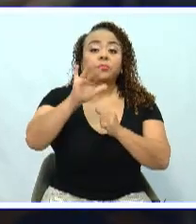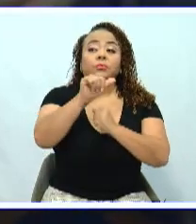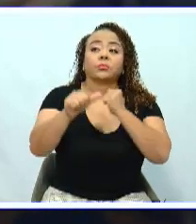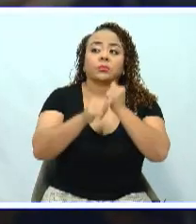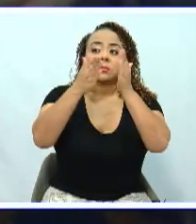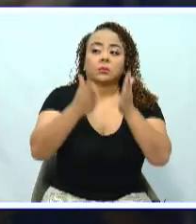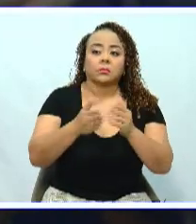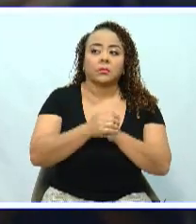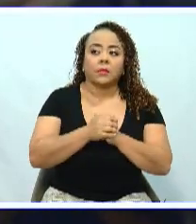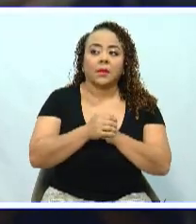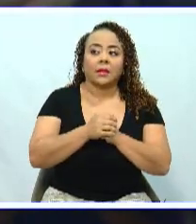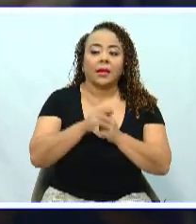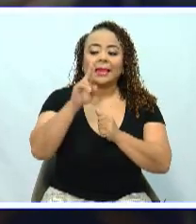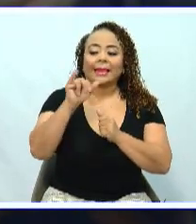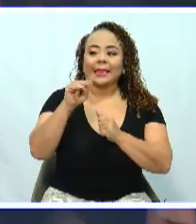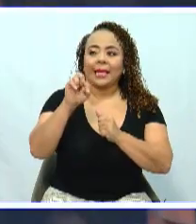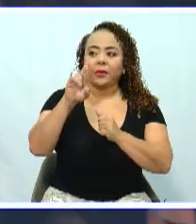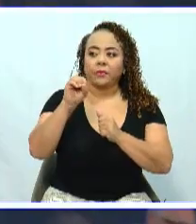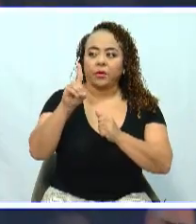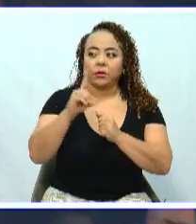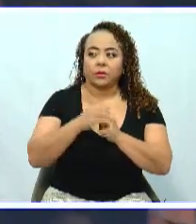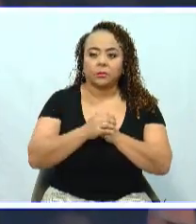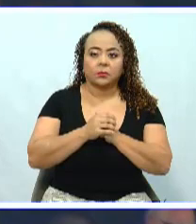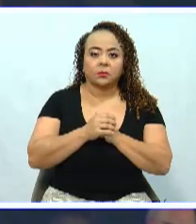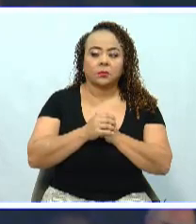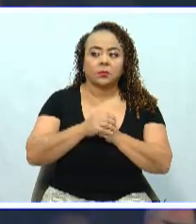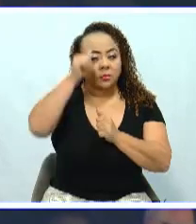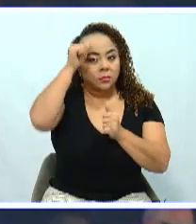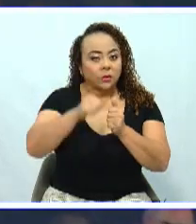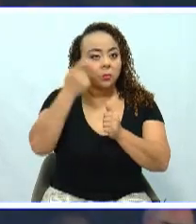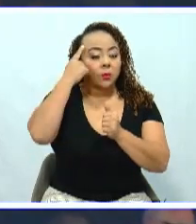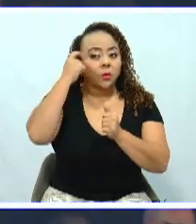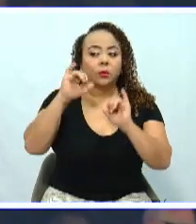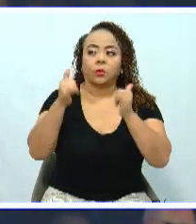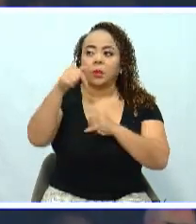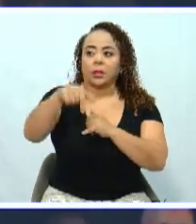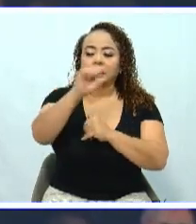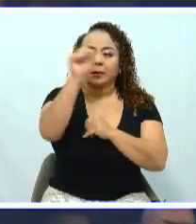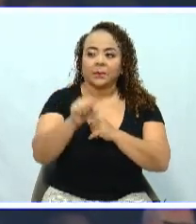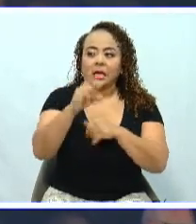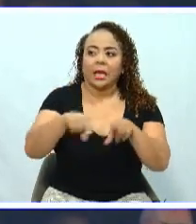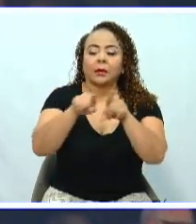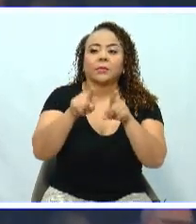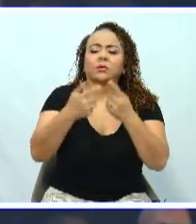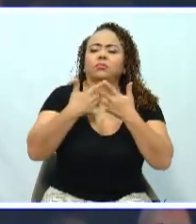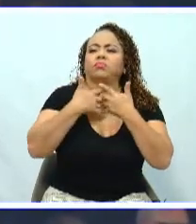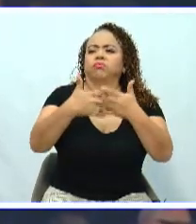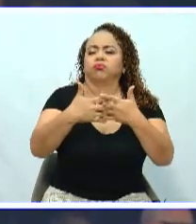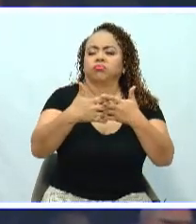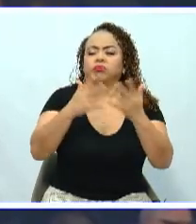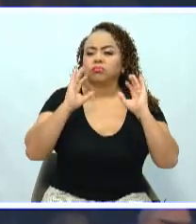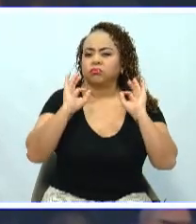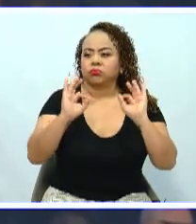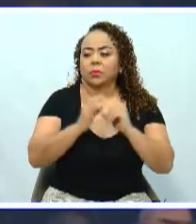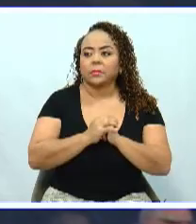era nimrod Medina nimrod Medina que lo recordarán porque hubo aquí en esa prisa además fue un gran defensor de la selección Catracha